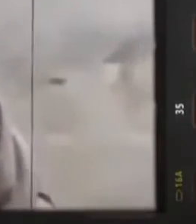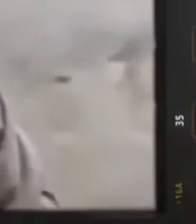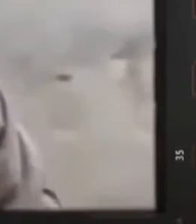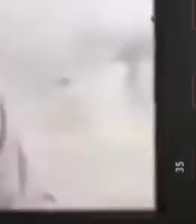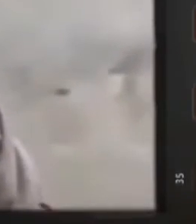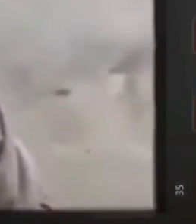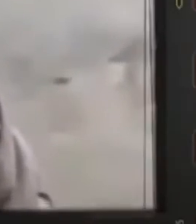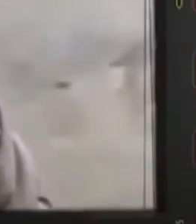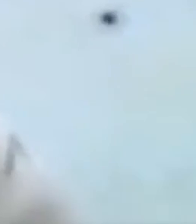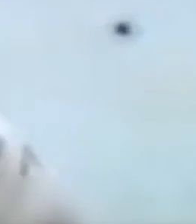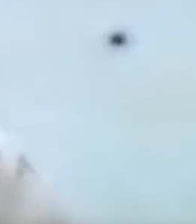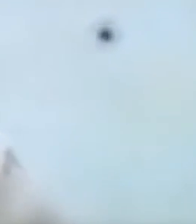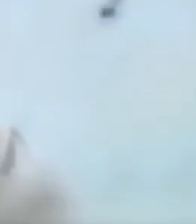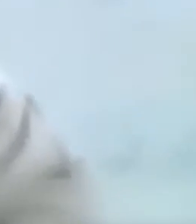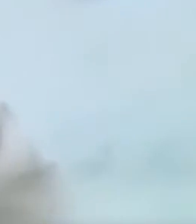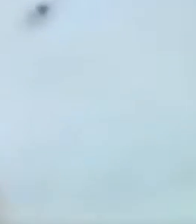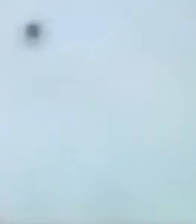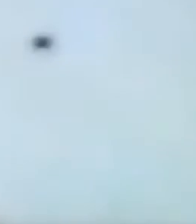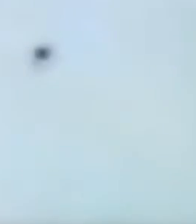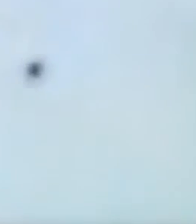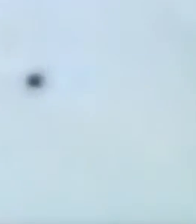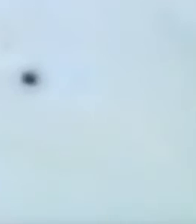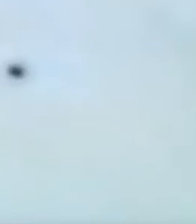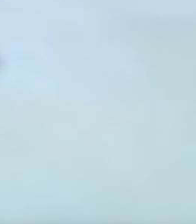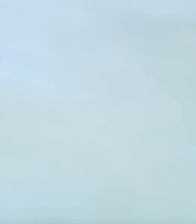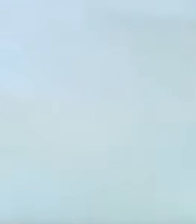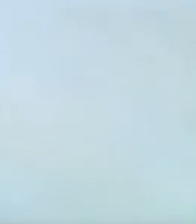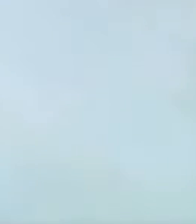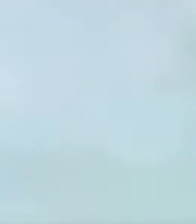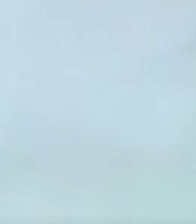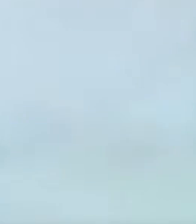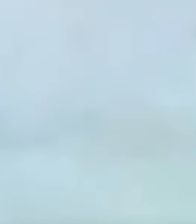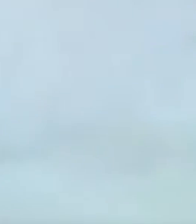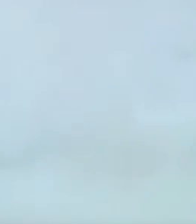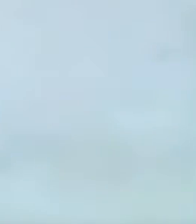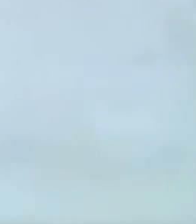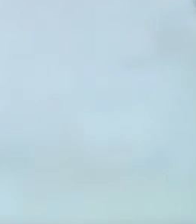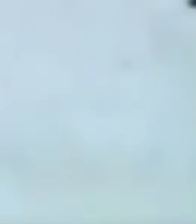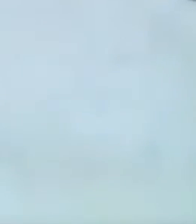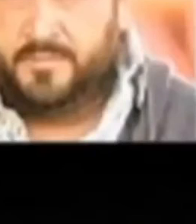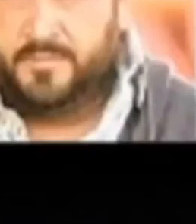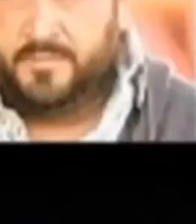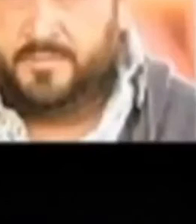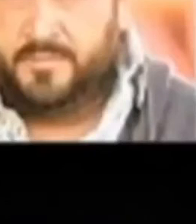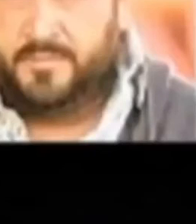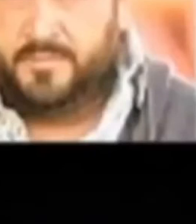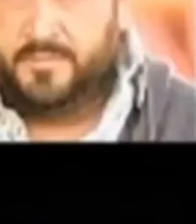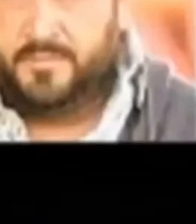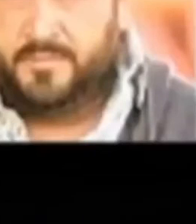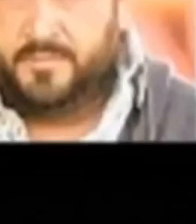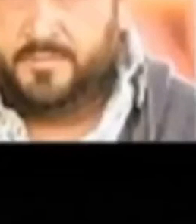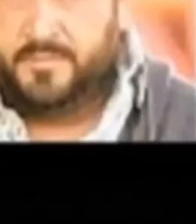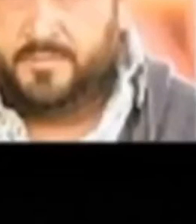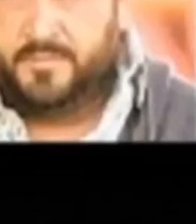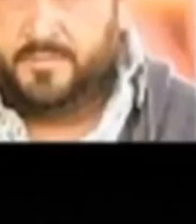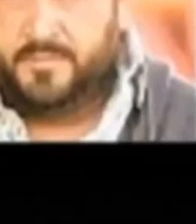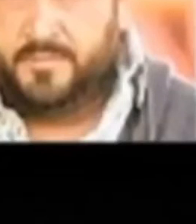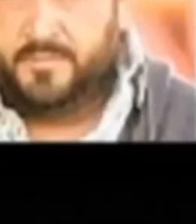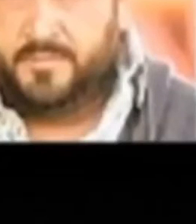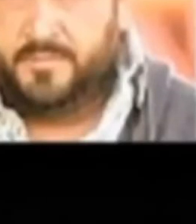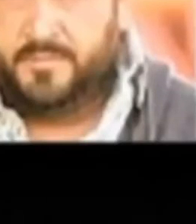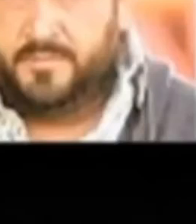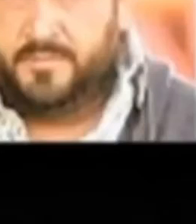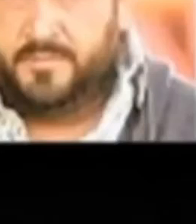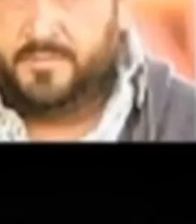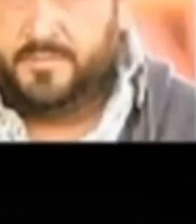línea era con el Chapo. Es decir, la orden era proteger al Chapo y sus socios y no a los Beltrán. Señaló que aún así continuaron trabajando